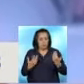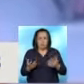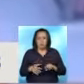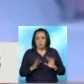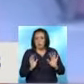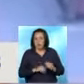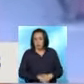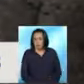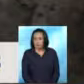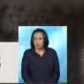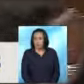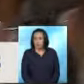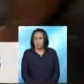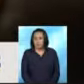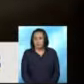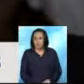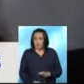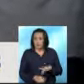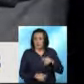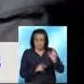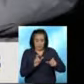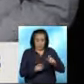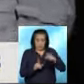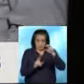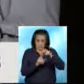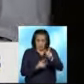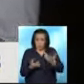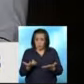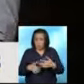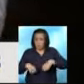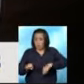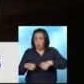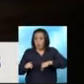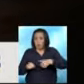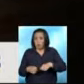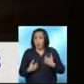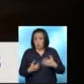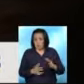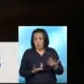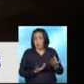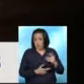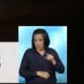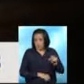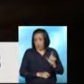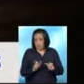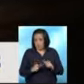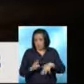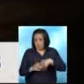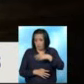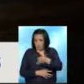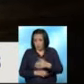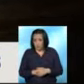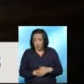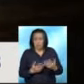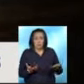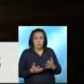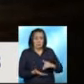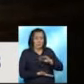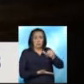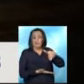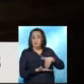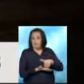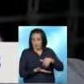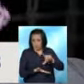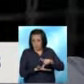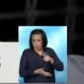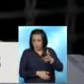soltarse. Según testigos, fugaron en motocicletas que ya los esperaban. Sucedió en el corazón del centro